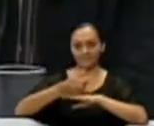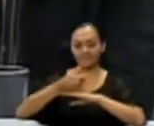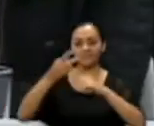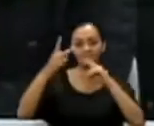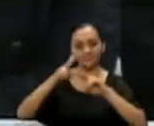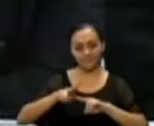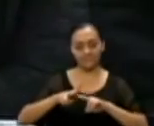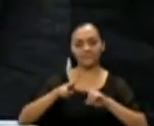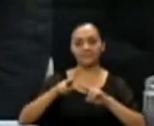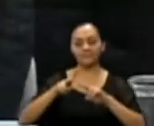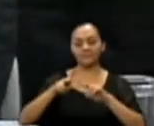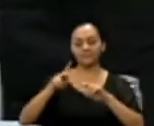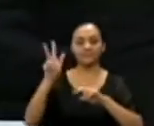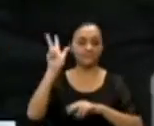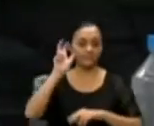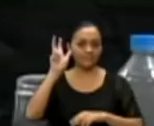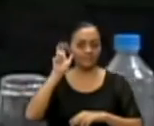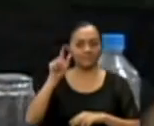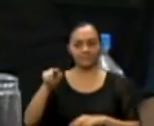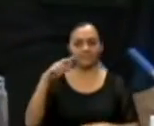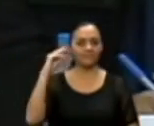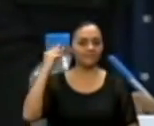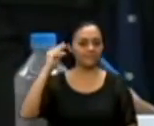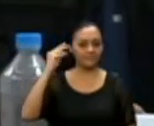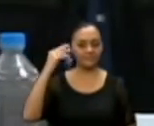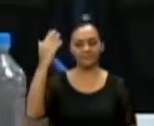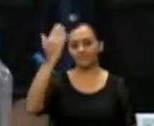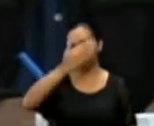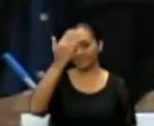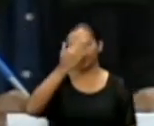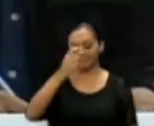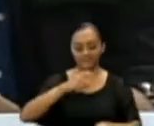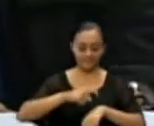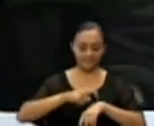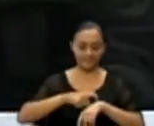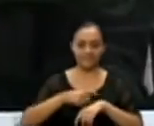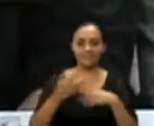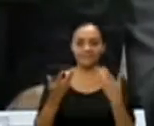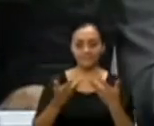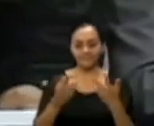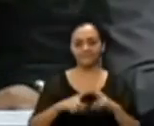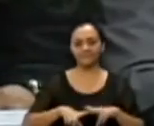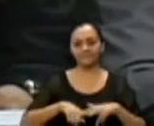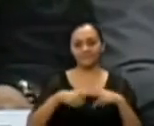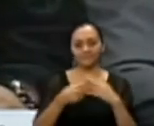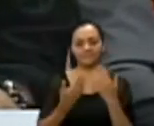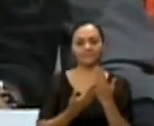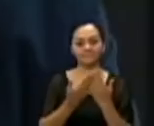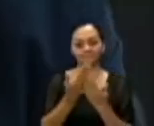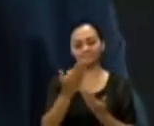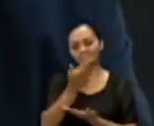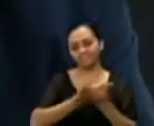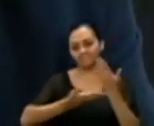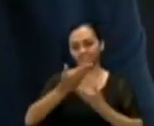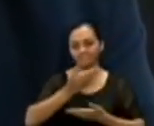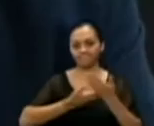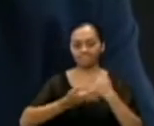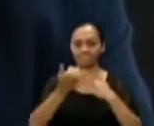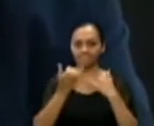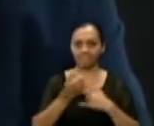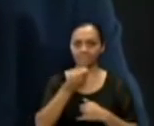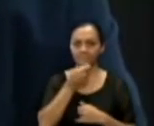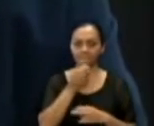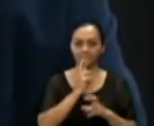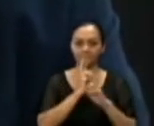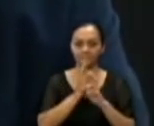siguen nos escuchan a través de la radio y la televisión a esta hora de inicio de un nuevo conversatorio en este